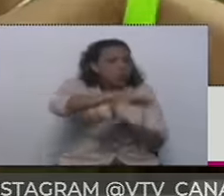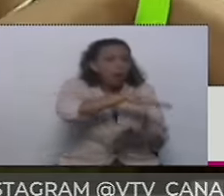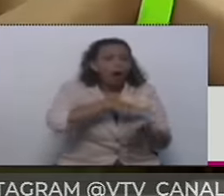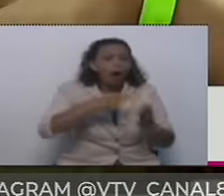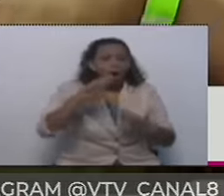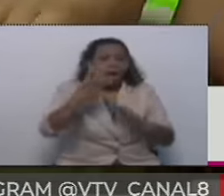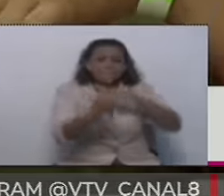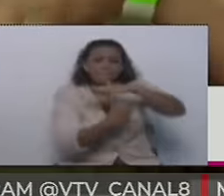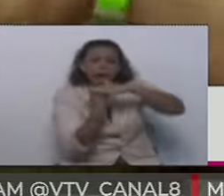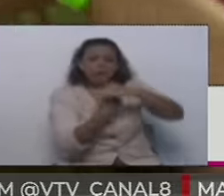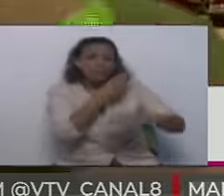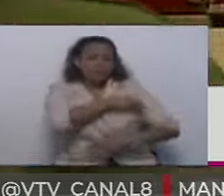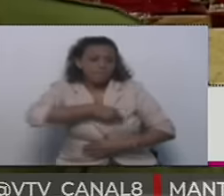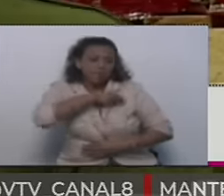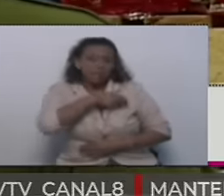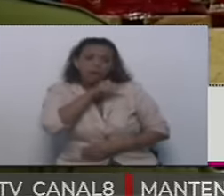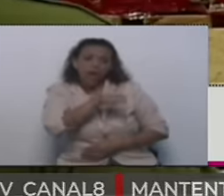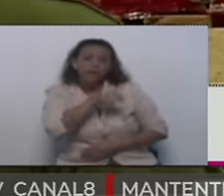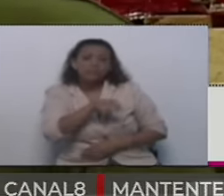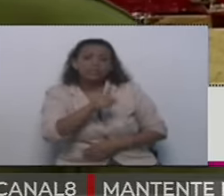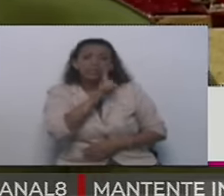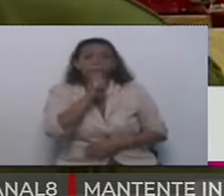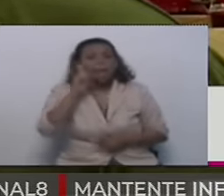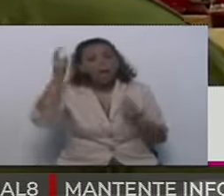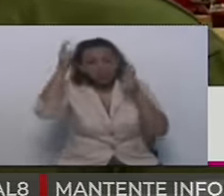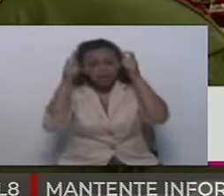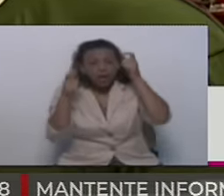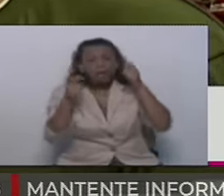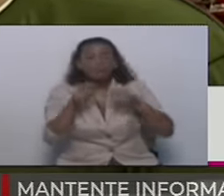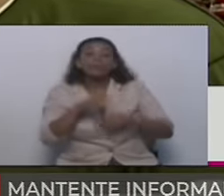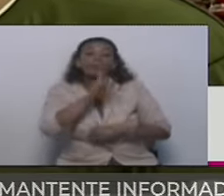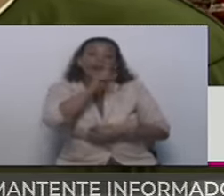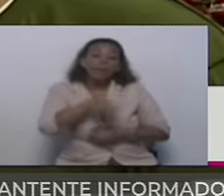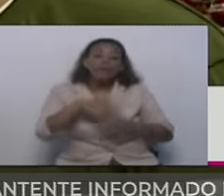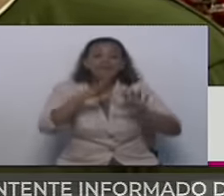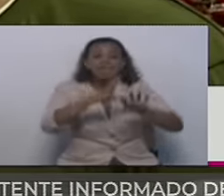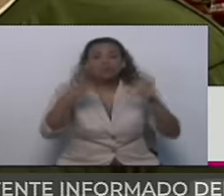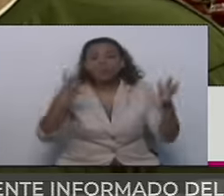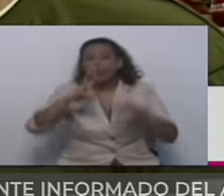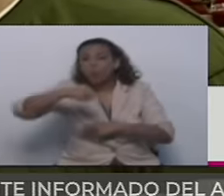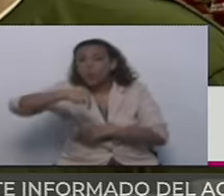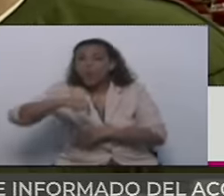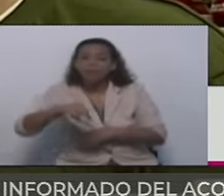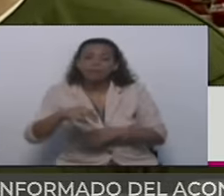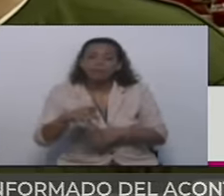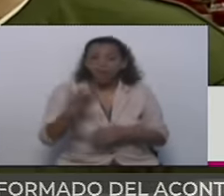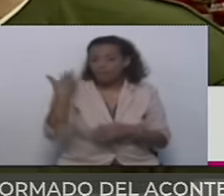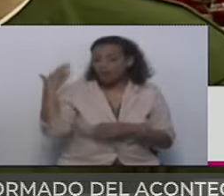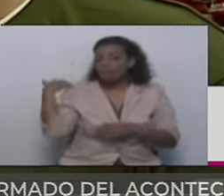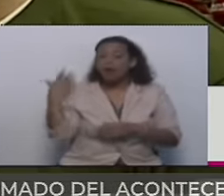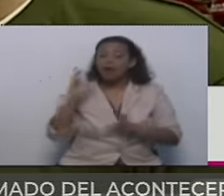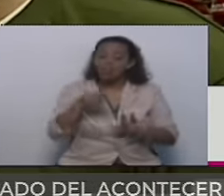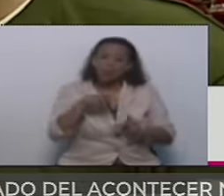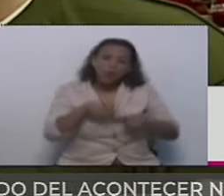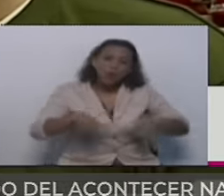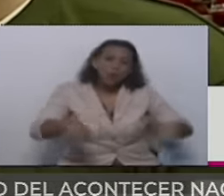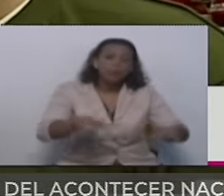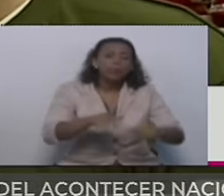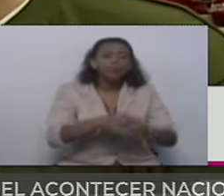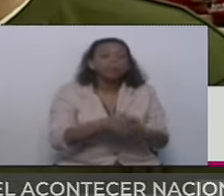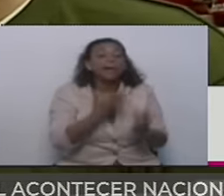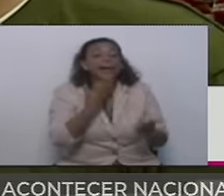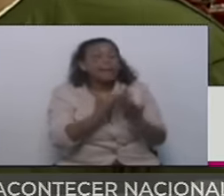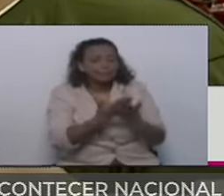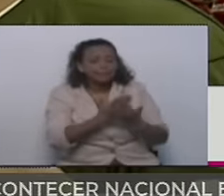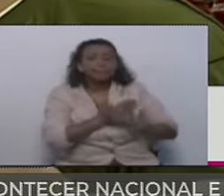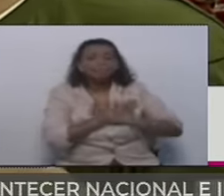misión Chávez Vive, 16 de noviembre. Qué bueno. Rehabilitada no hace mucho por usted también, agradecido por